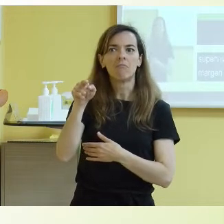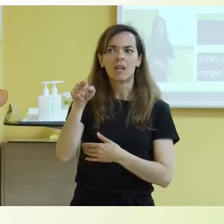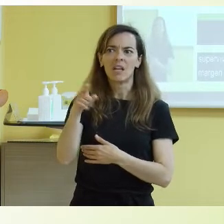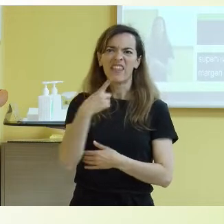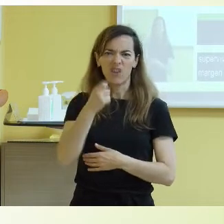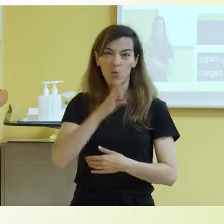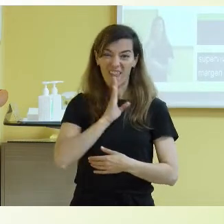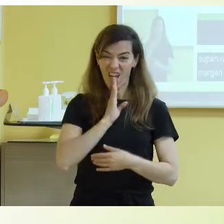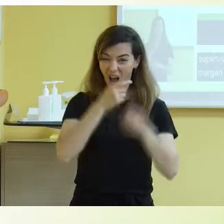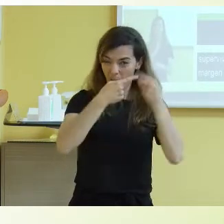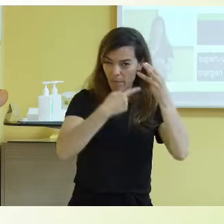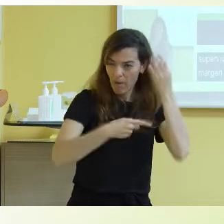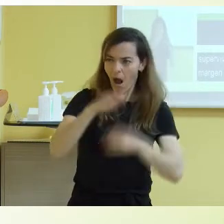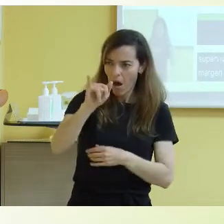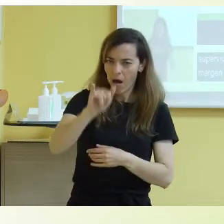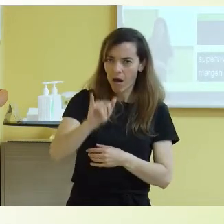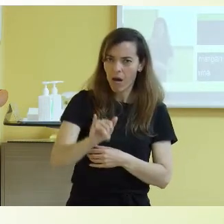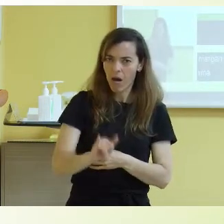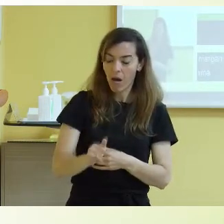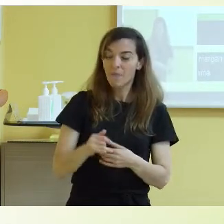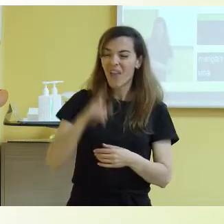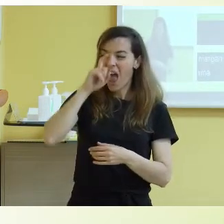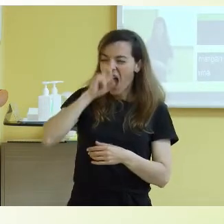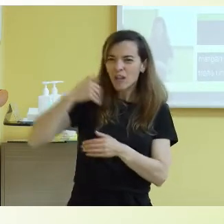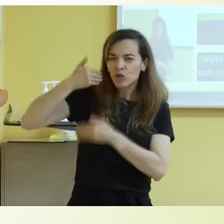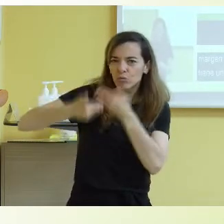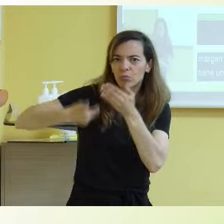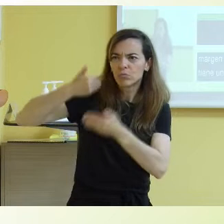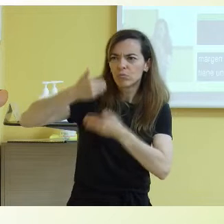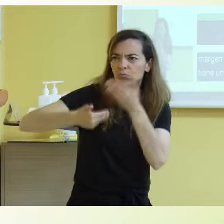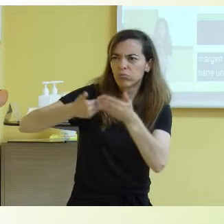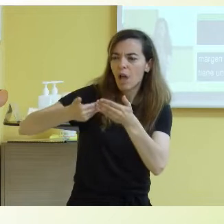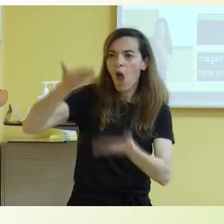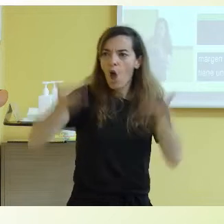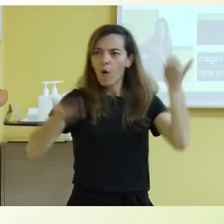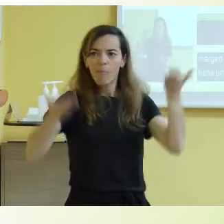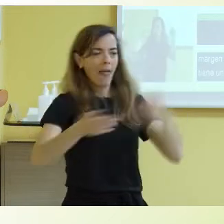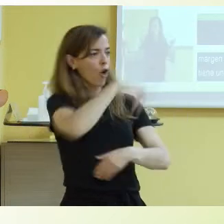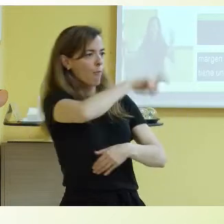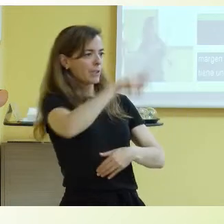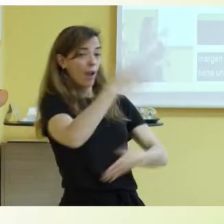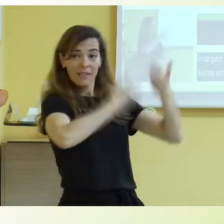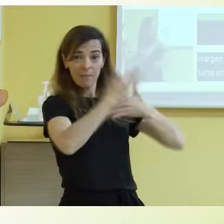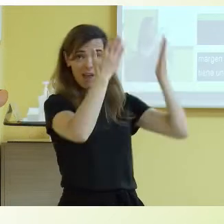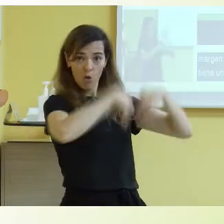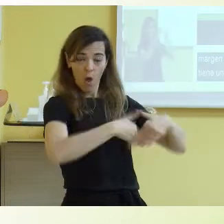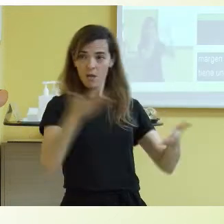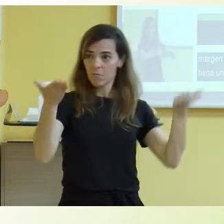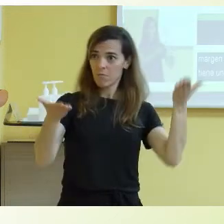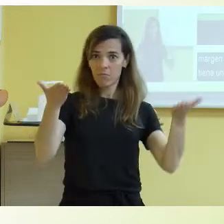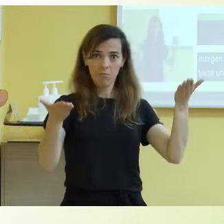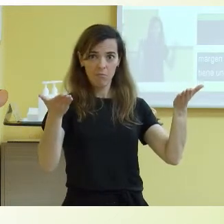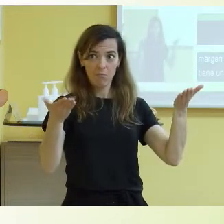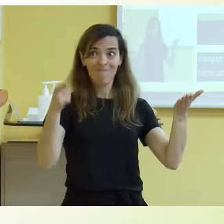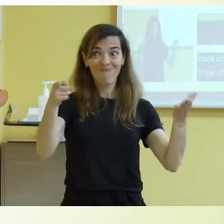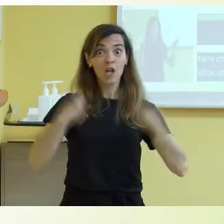dificultades que estamos relatando, pues a lo largo de los años, comparado con una población que no tenga ese tipo de discapacidad, superviven